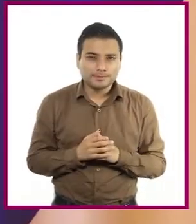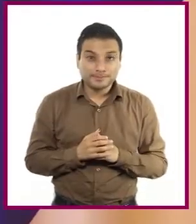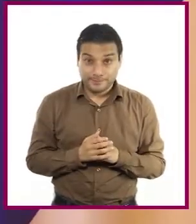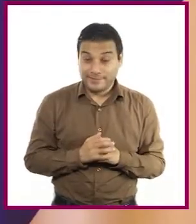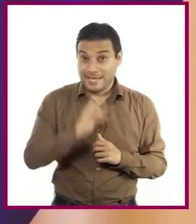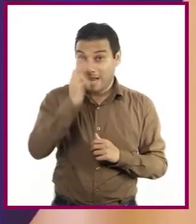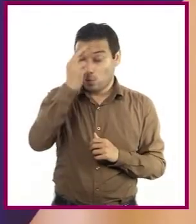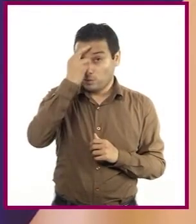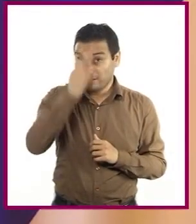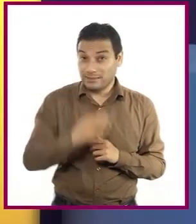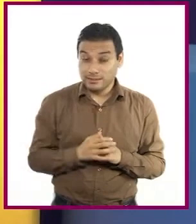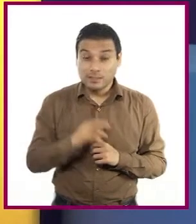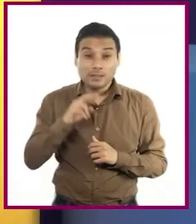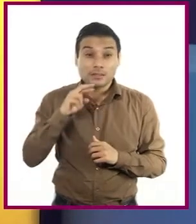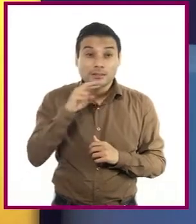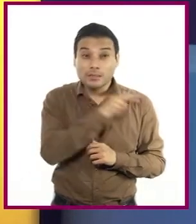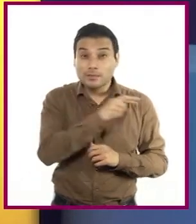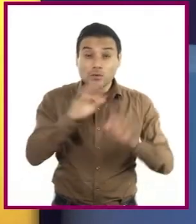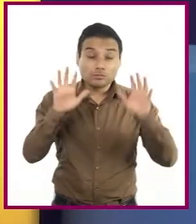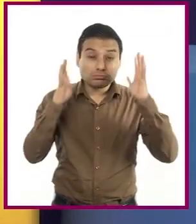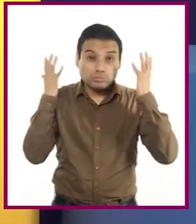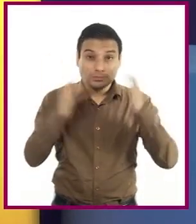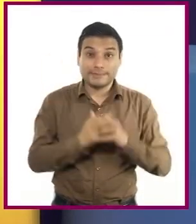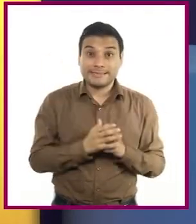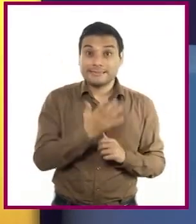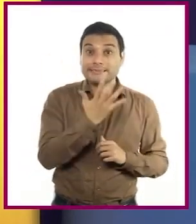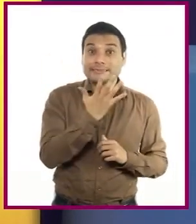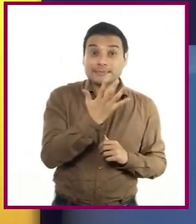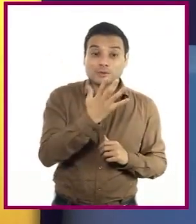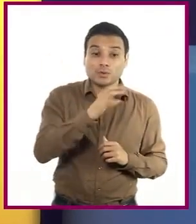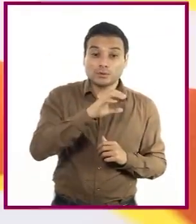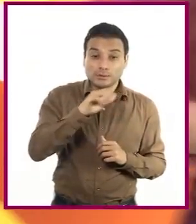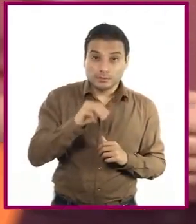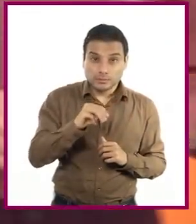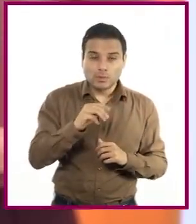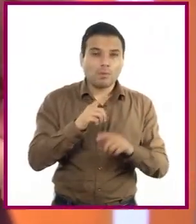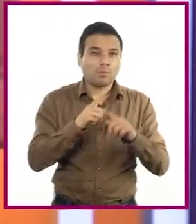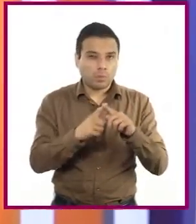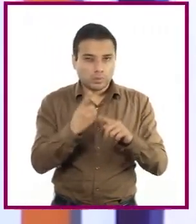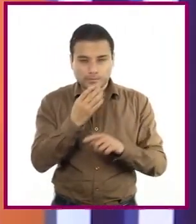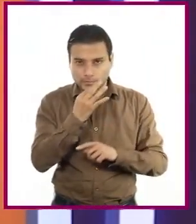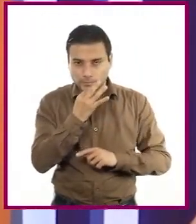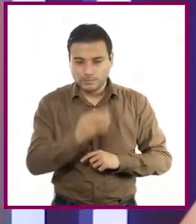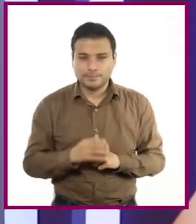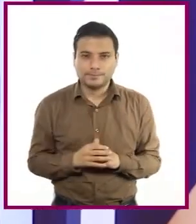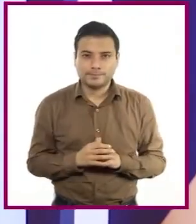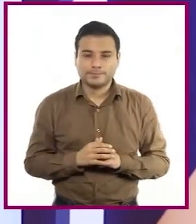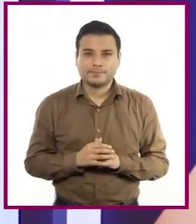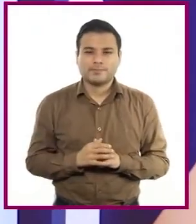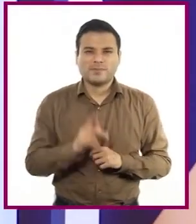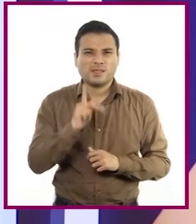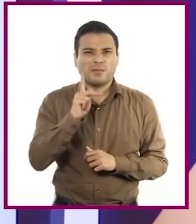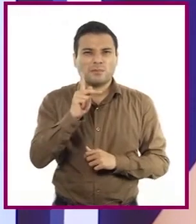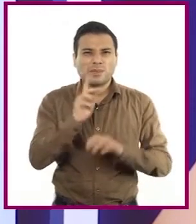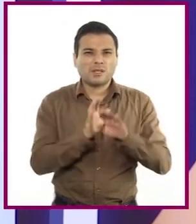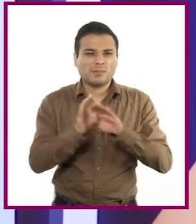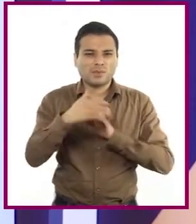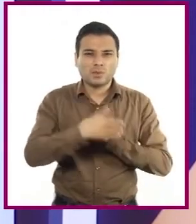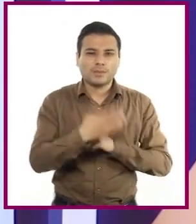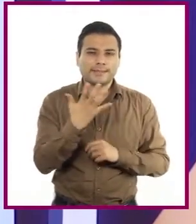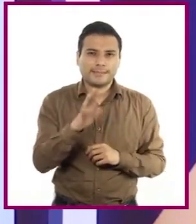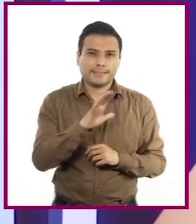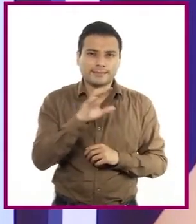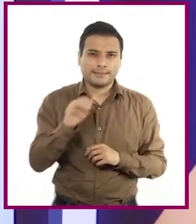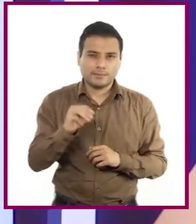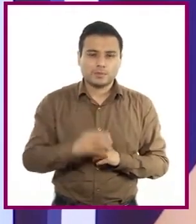que la rapidez de corte de la máquina es de 5 centímetros por minuto. Como el perímetro es de 10 centímetros, que